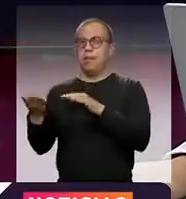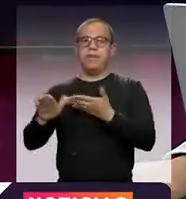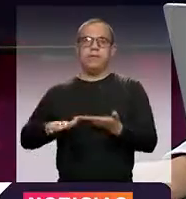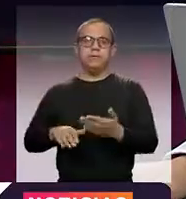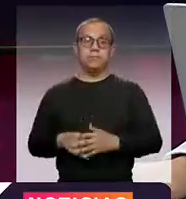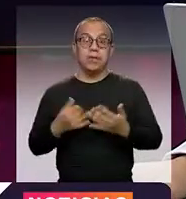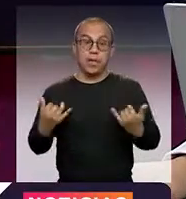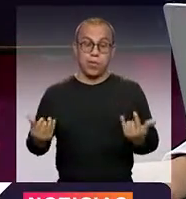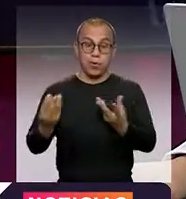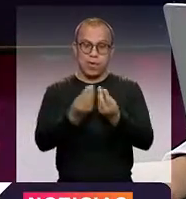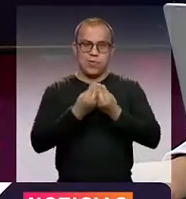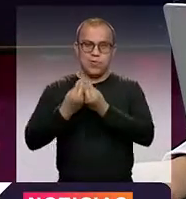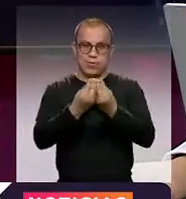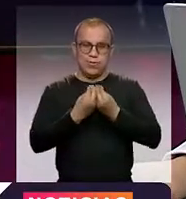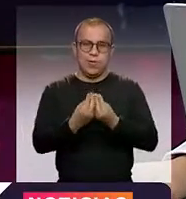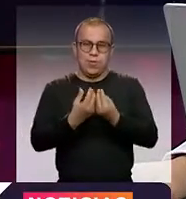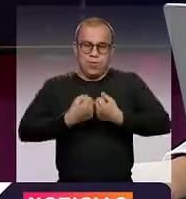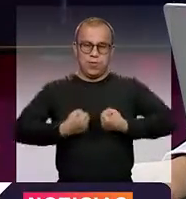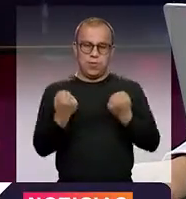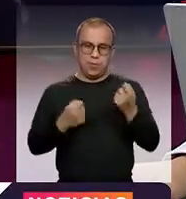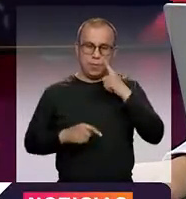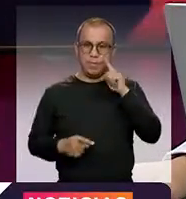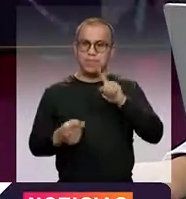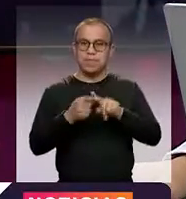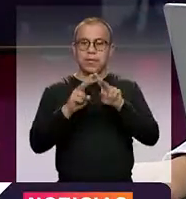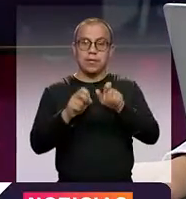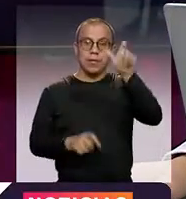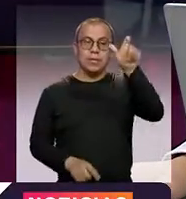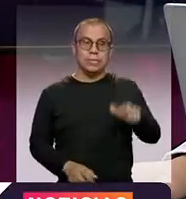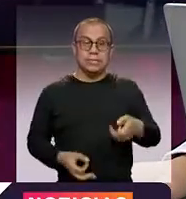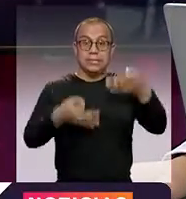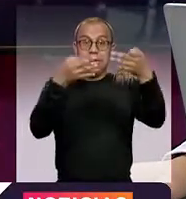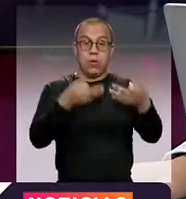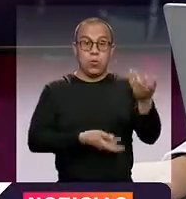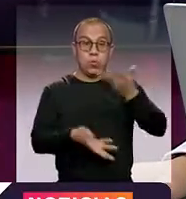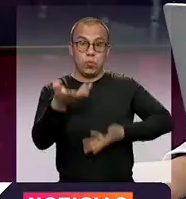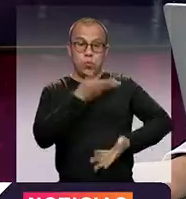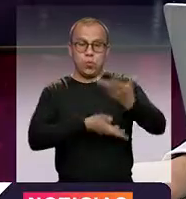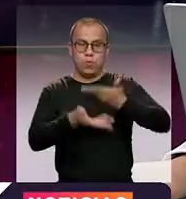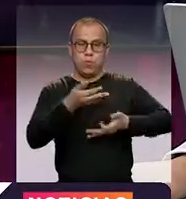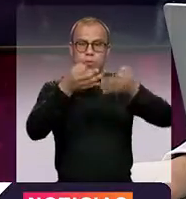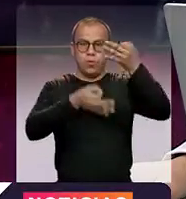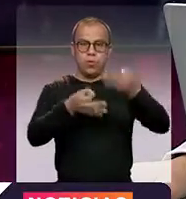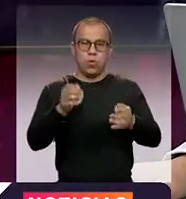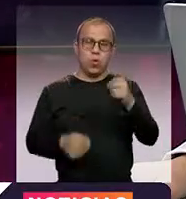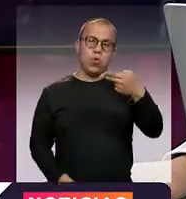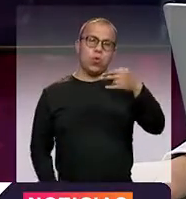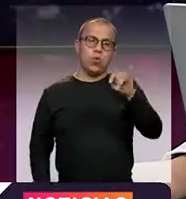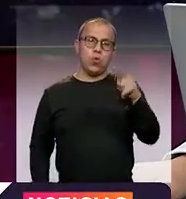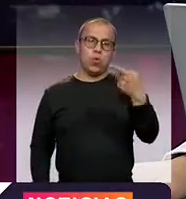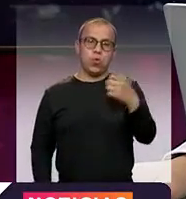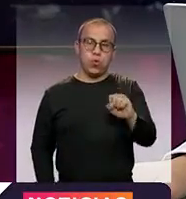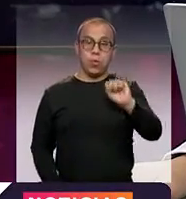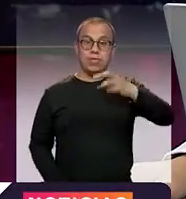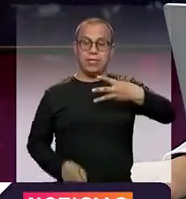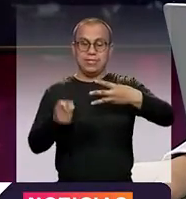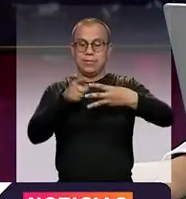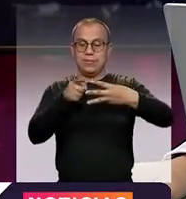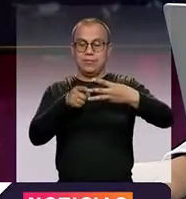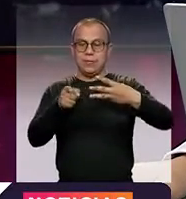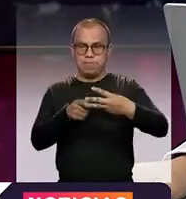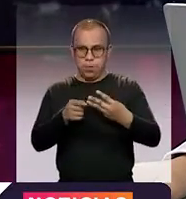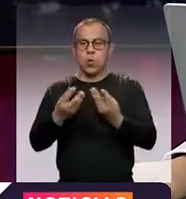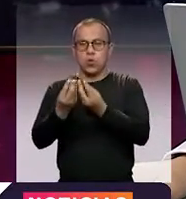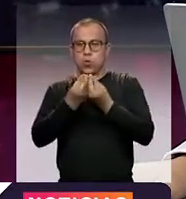En el Consejo de Bogotá fue radicada la moción de censura al secretario de Seguridad, Convivencia y Justicia, Hugo Acero. Este es el tercer intento de la concejal